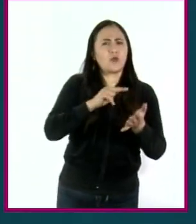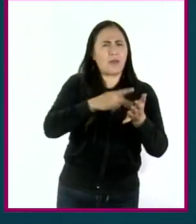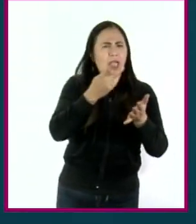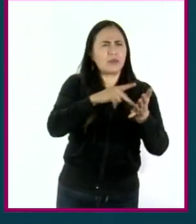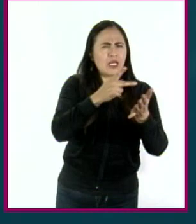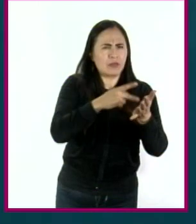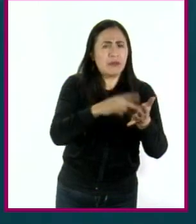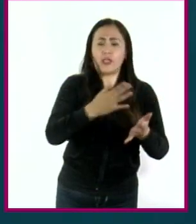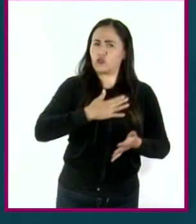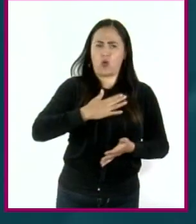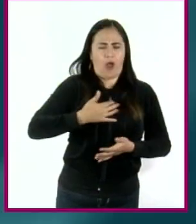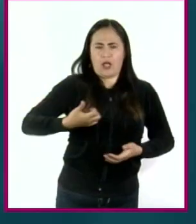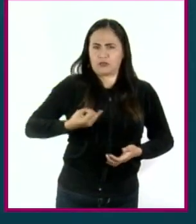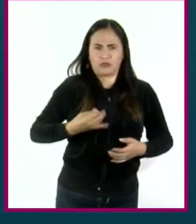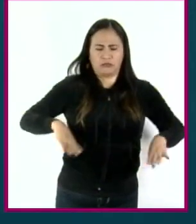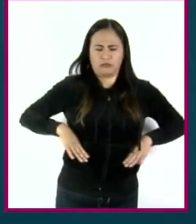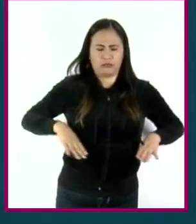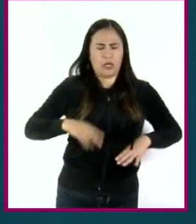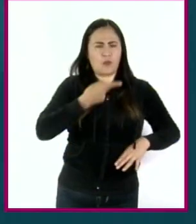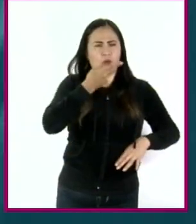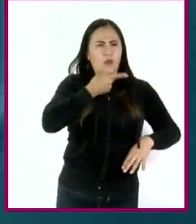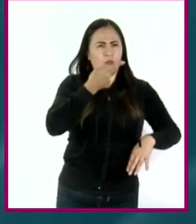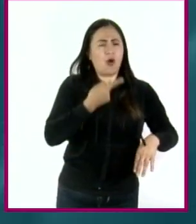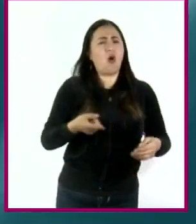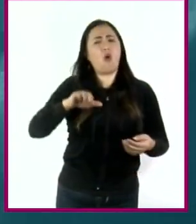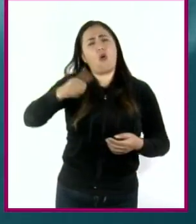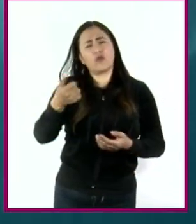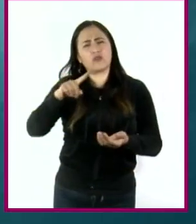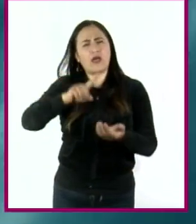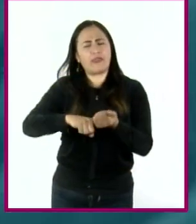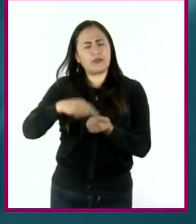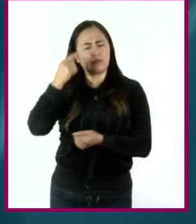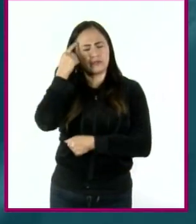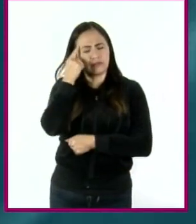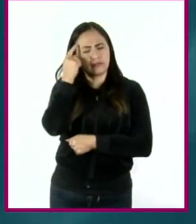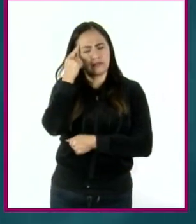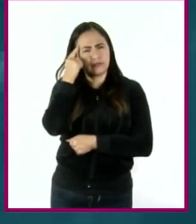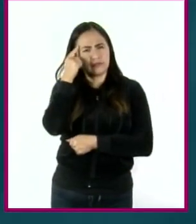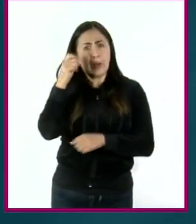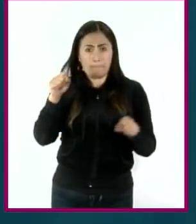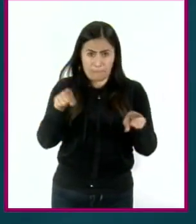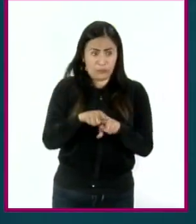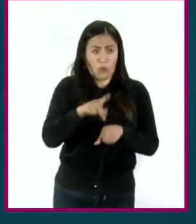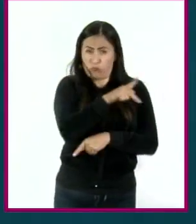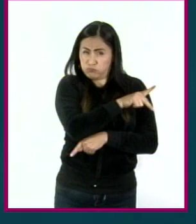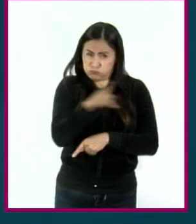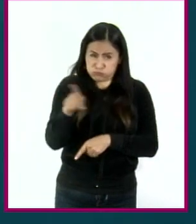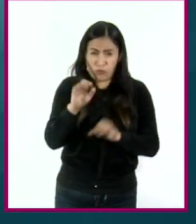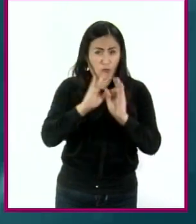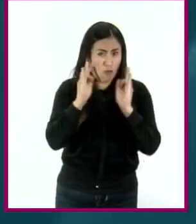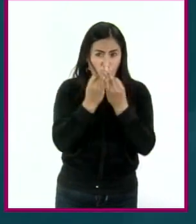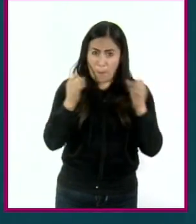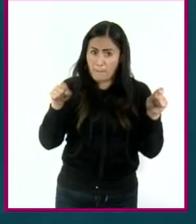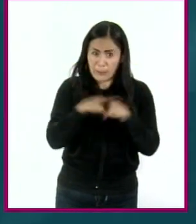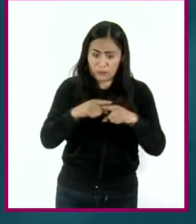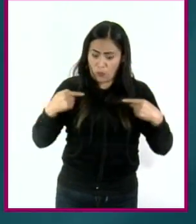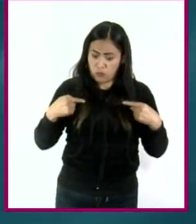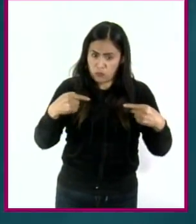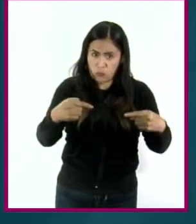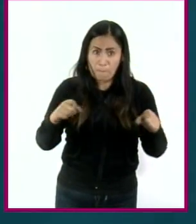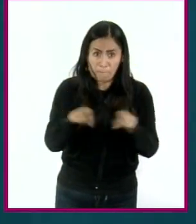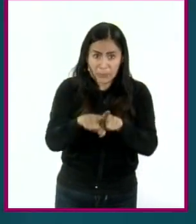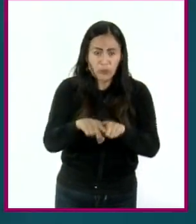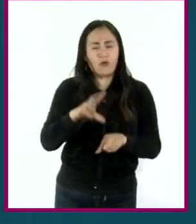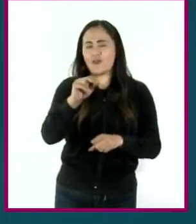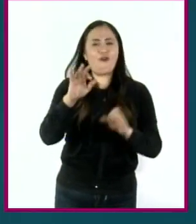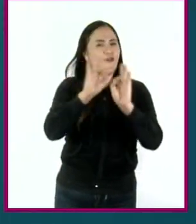alta como yo y otros memorizando con su voz interior. No todos aprendemos de la misma manera, ni al mismo ritmo. Hay muchas formas